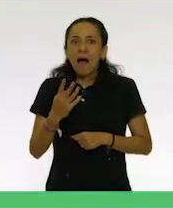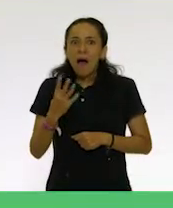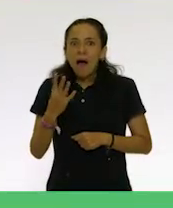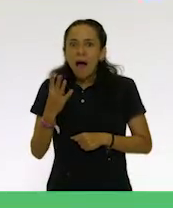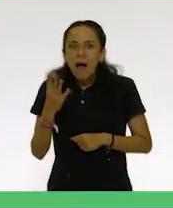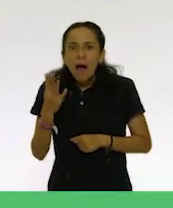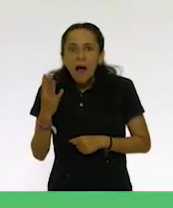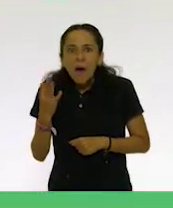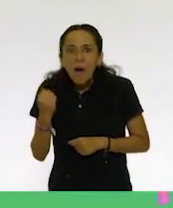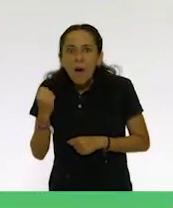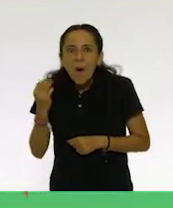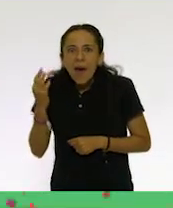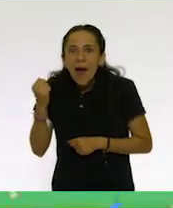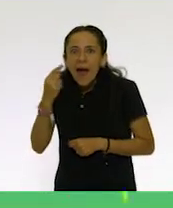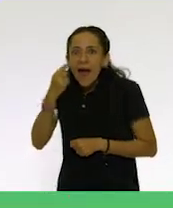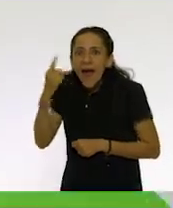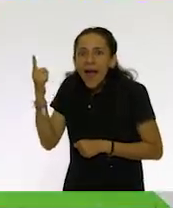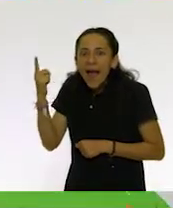¡Nueve!